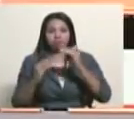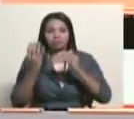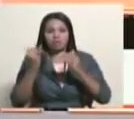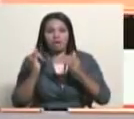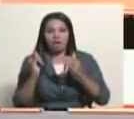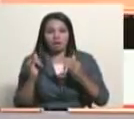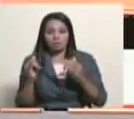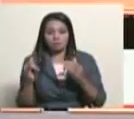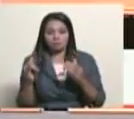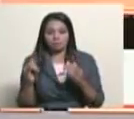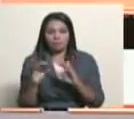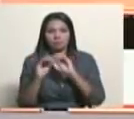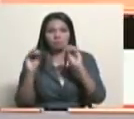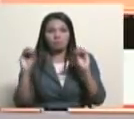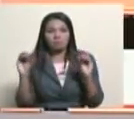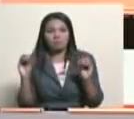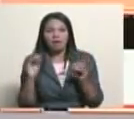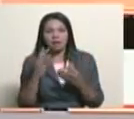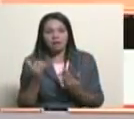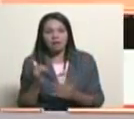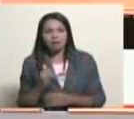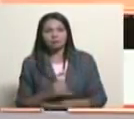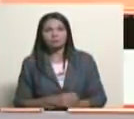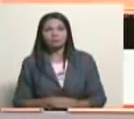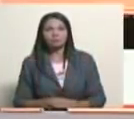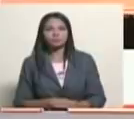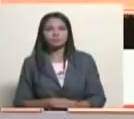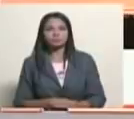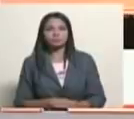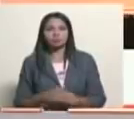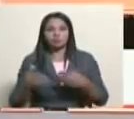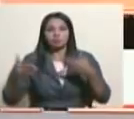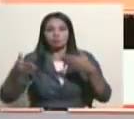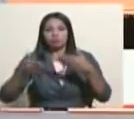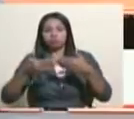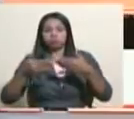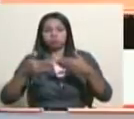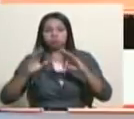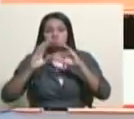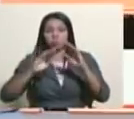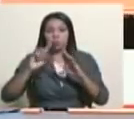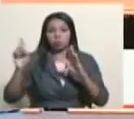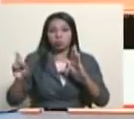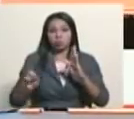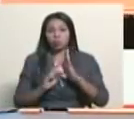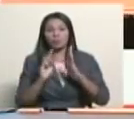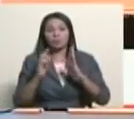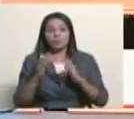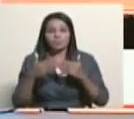y conspiraciones. Para cerrar ese ciclo, definitivamente.